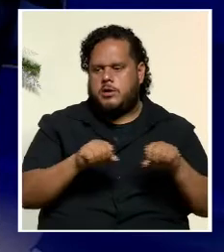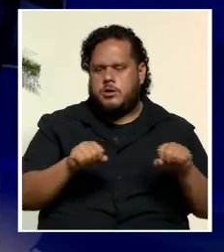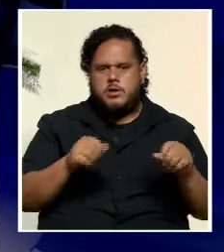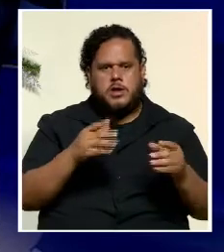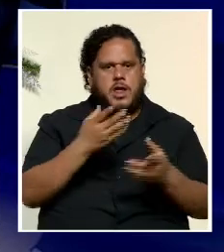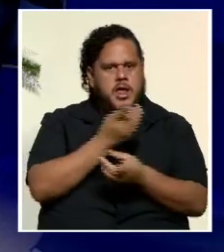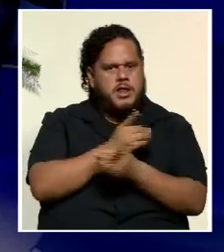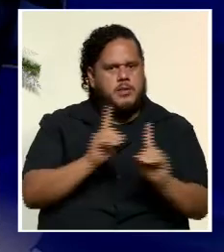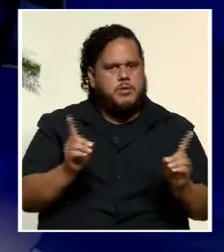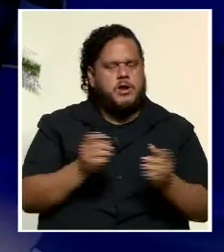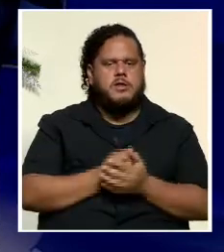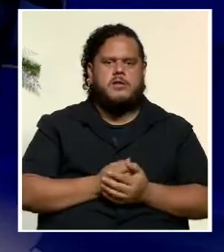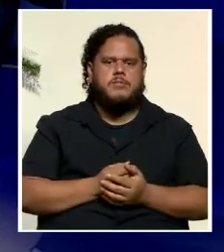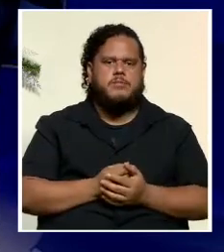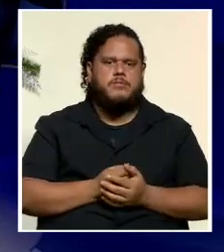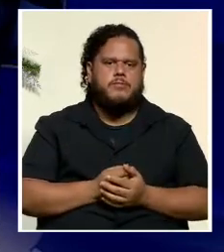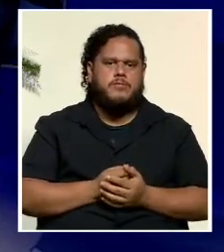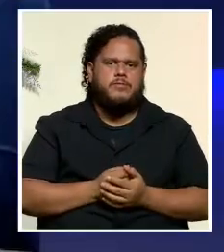democracias?